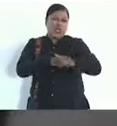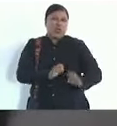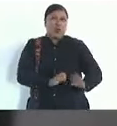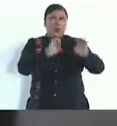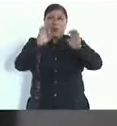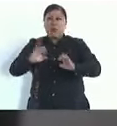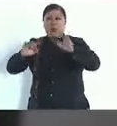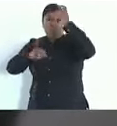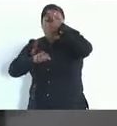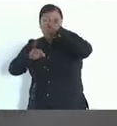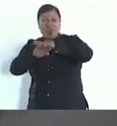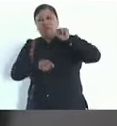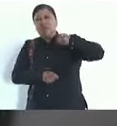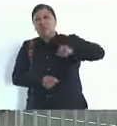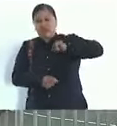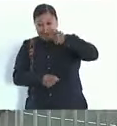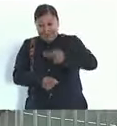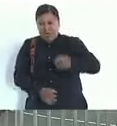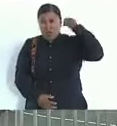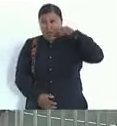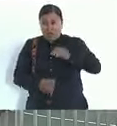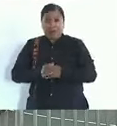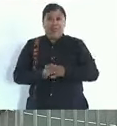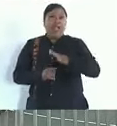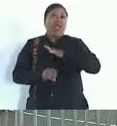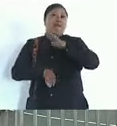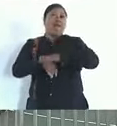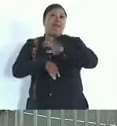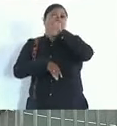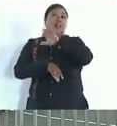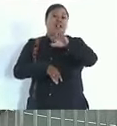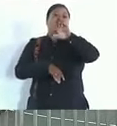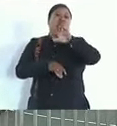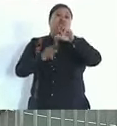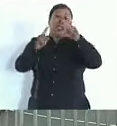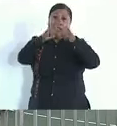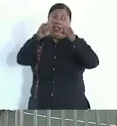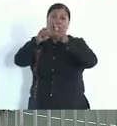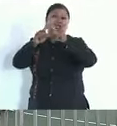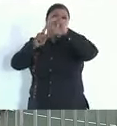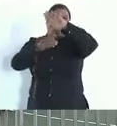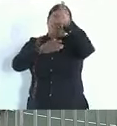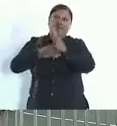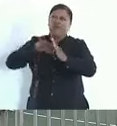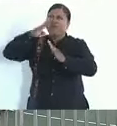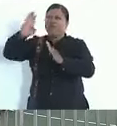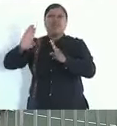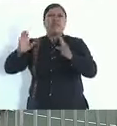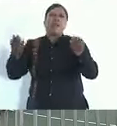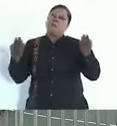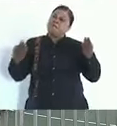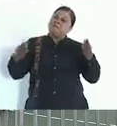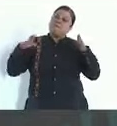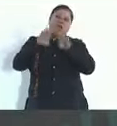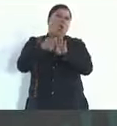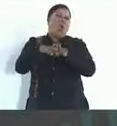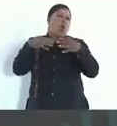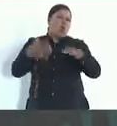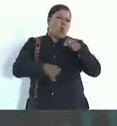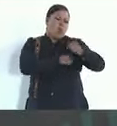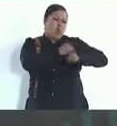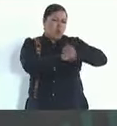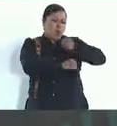cultural de Oaxaca, dejando más de 500 templos que habían quedado cerrados durante años y